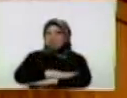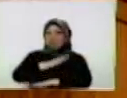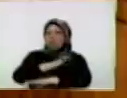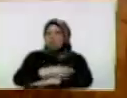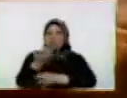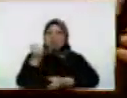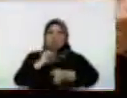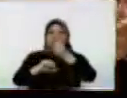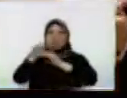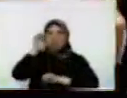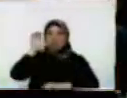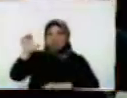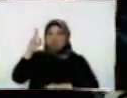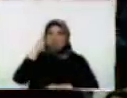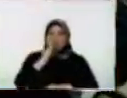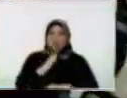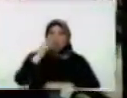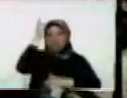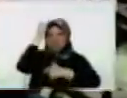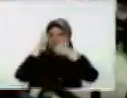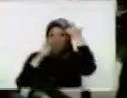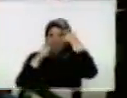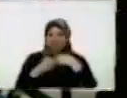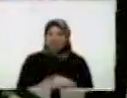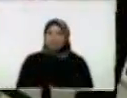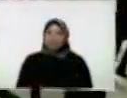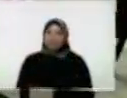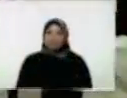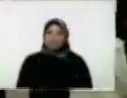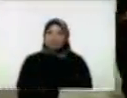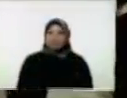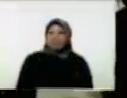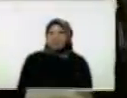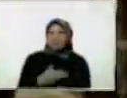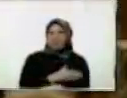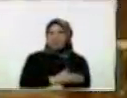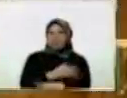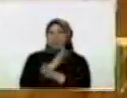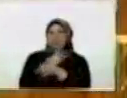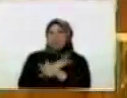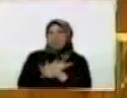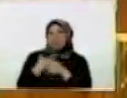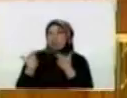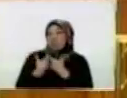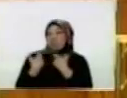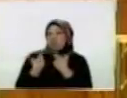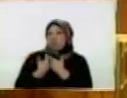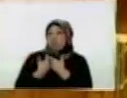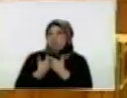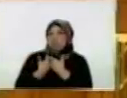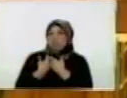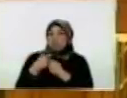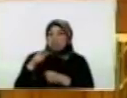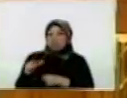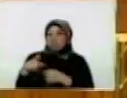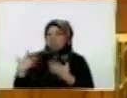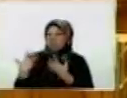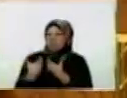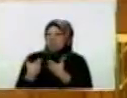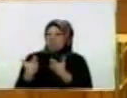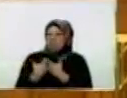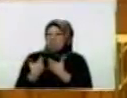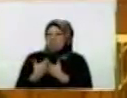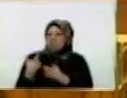del pueblo de Bolívar y Chávez. Aquellos que juegan a la guerra, ese que se